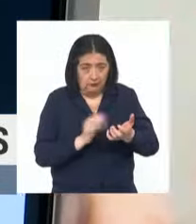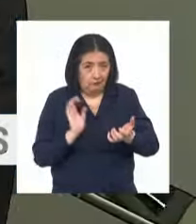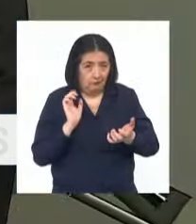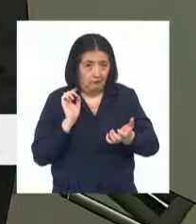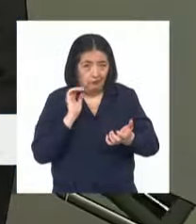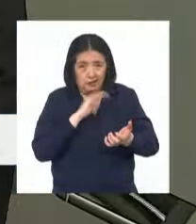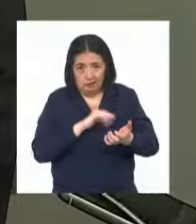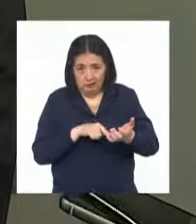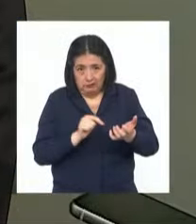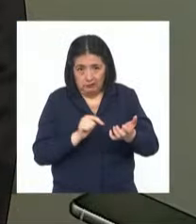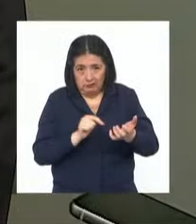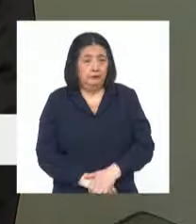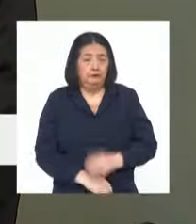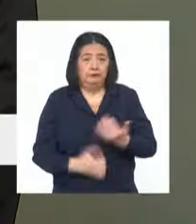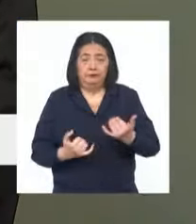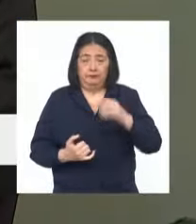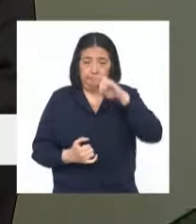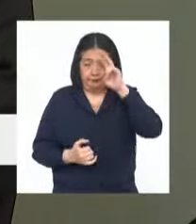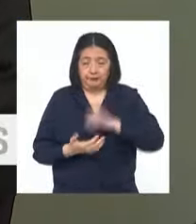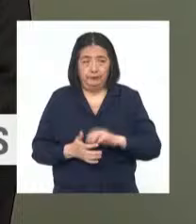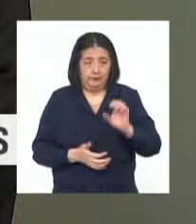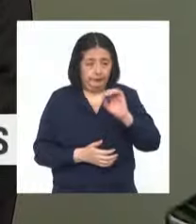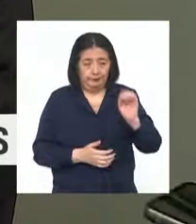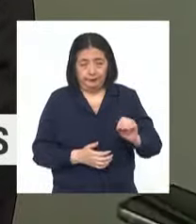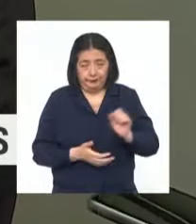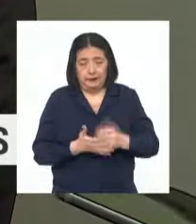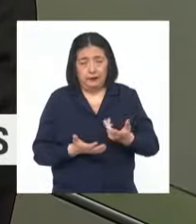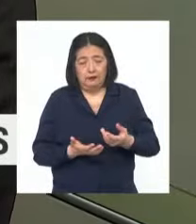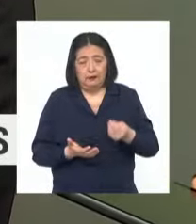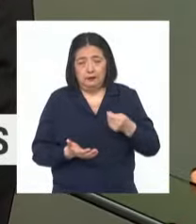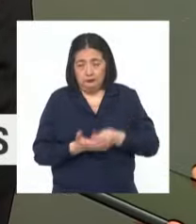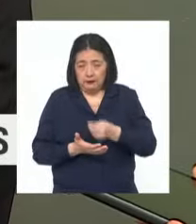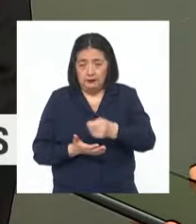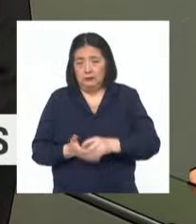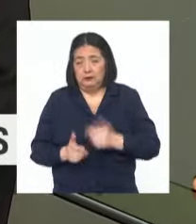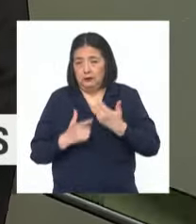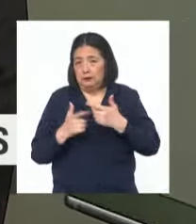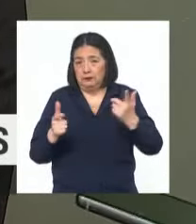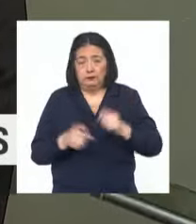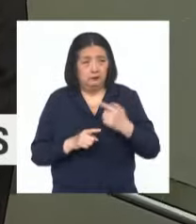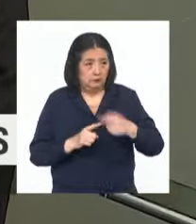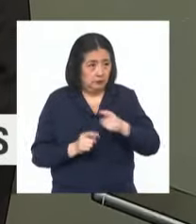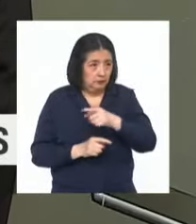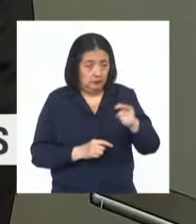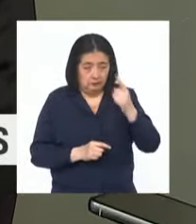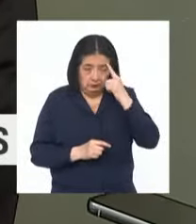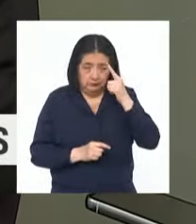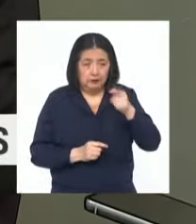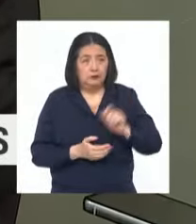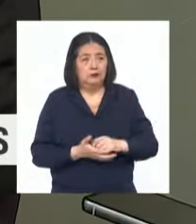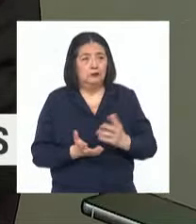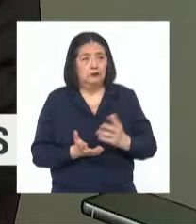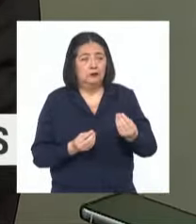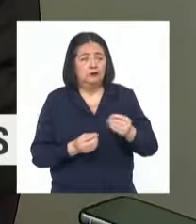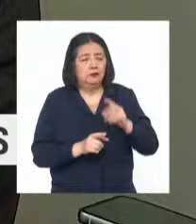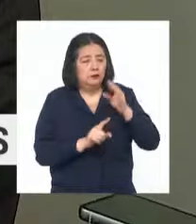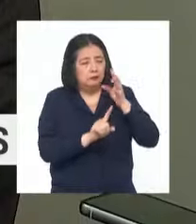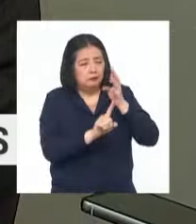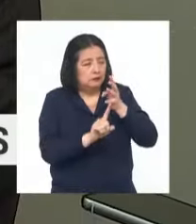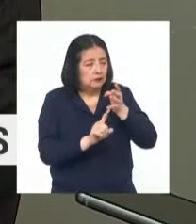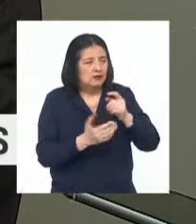fraudulentos. En el Perú las tasas de interés son libres, ¿no? Sin embargo, uno debe tomar como referencia las